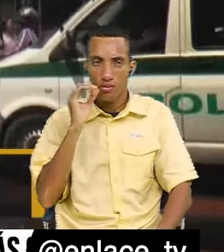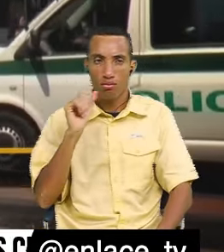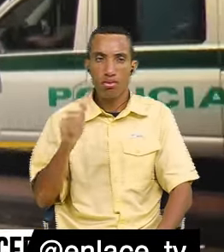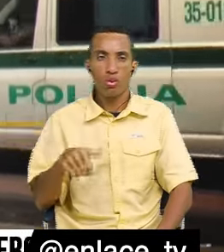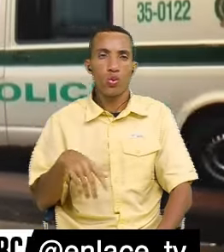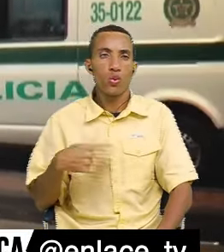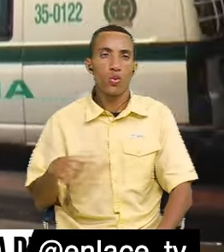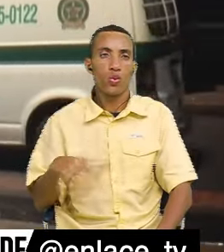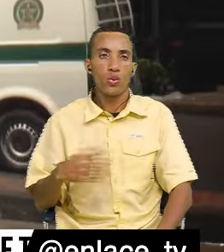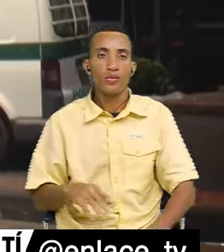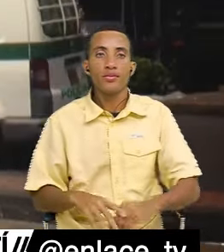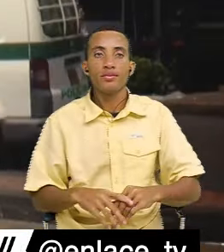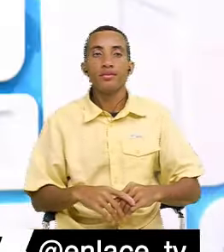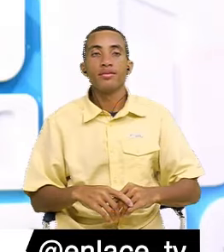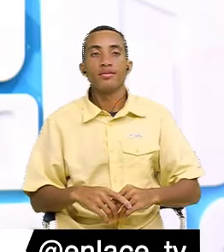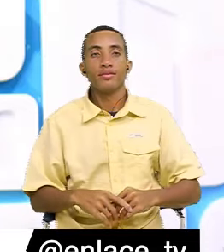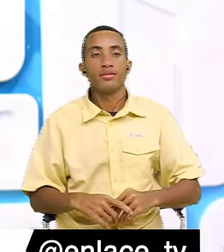Maravillas Centro Comercial.